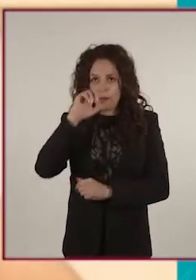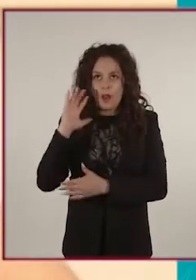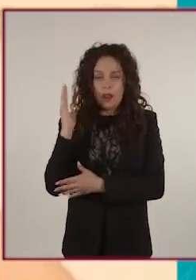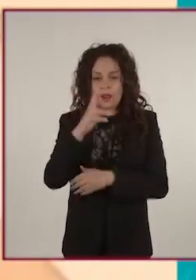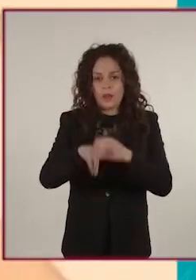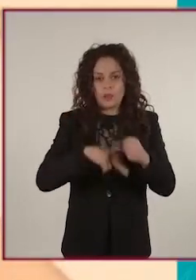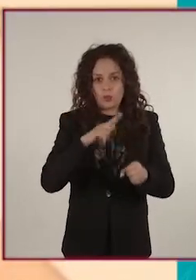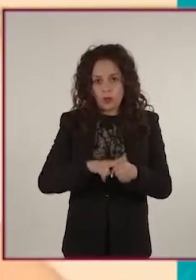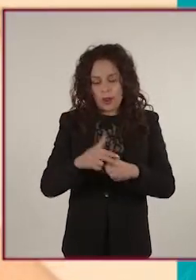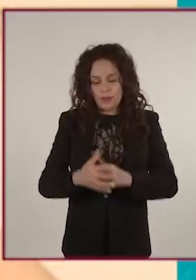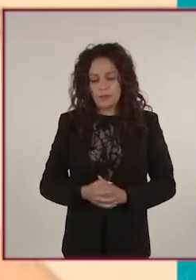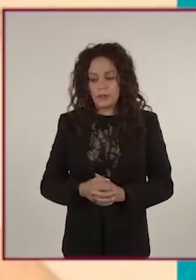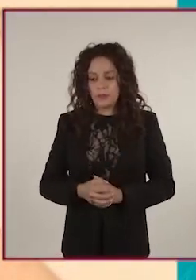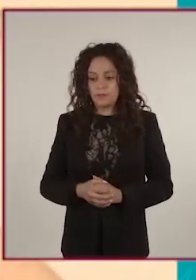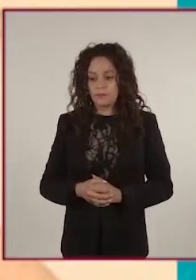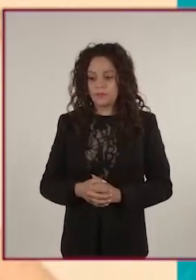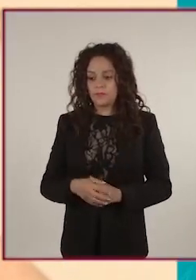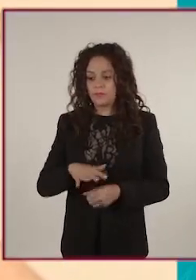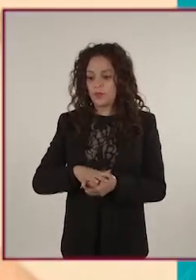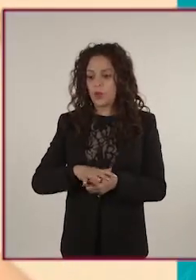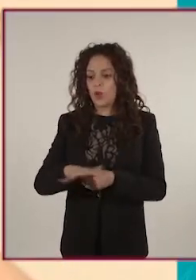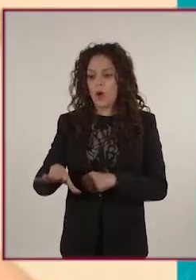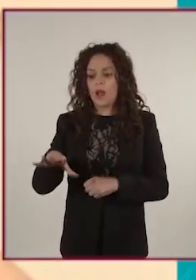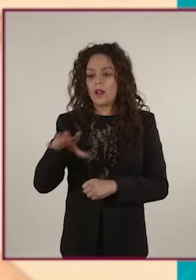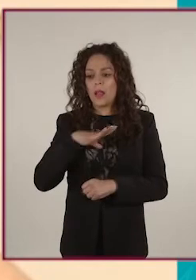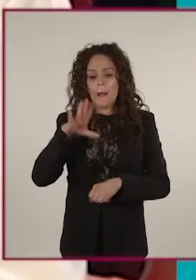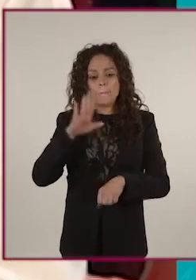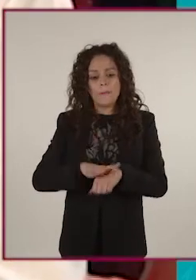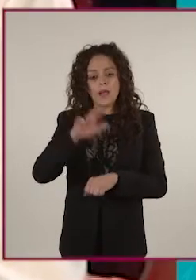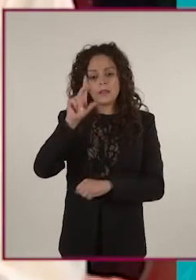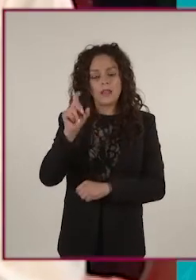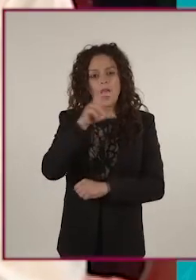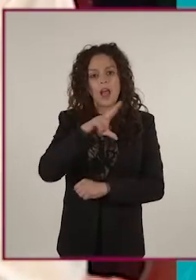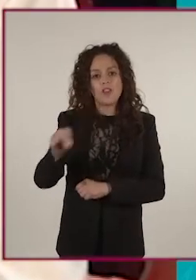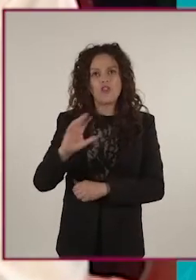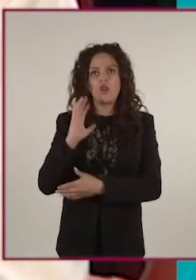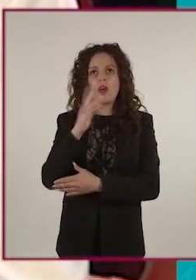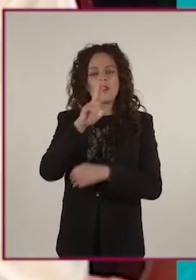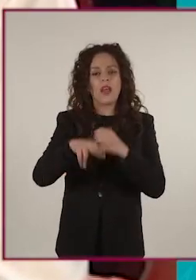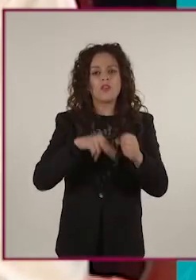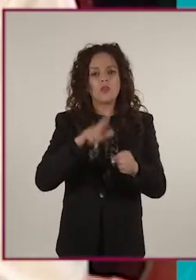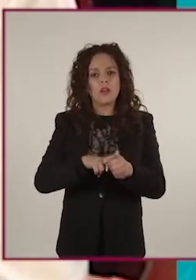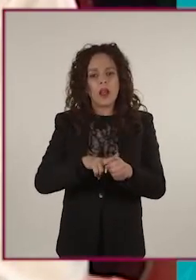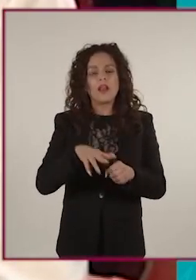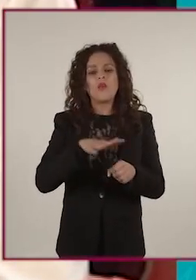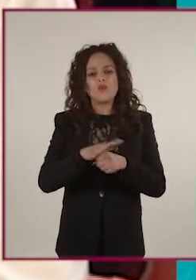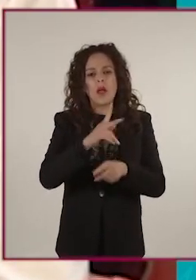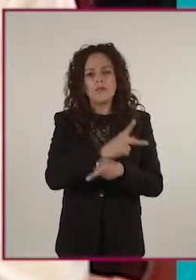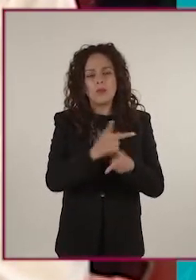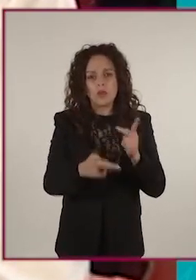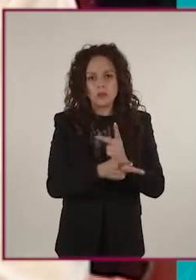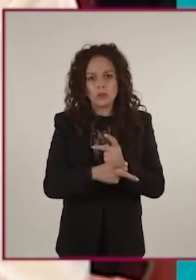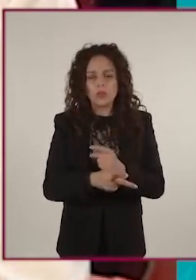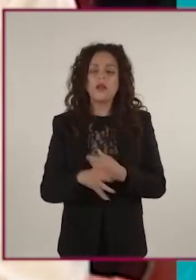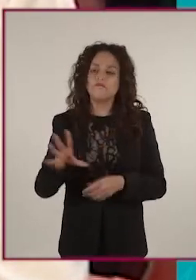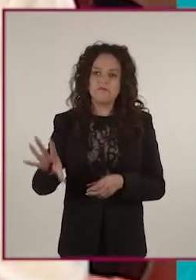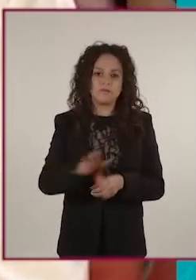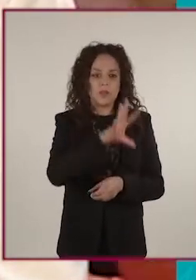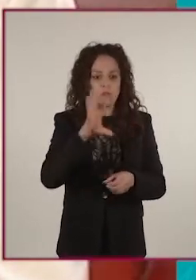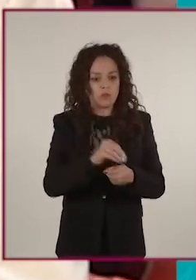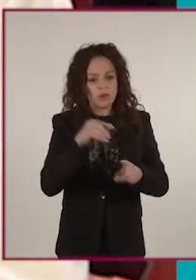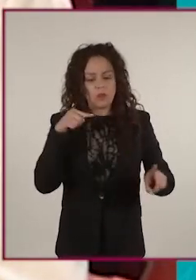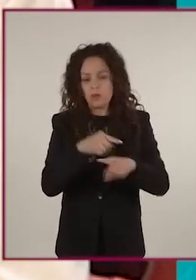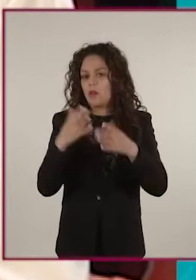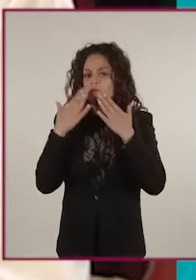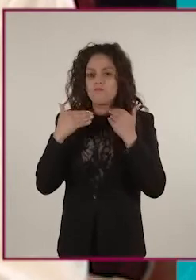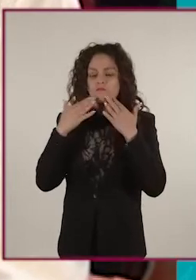ejemplo, los productos que tienen mayor impacto a la naturaleza? Pues todos estos que no son degradables, y sobre todo hay